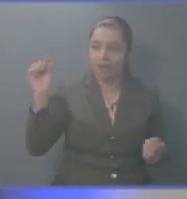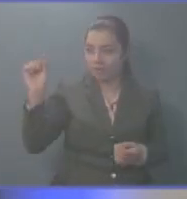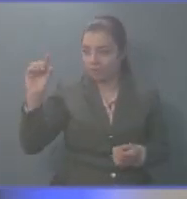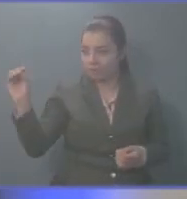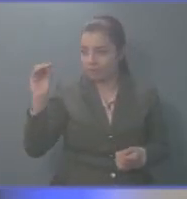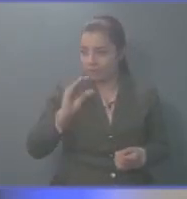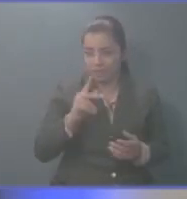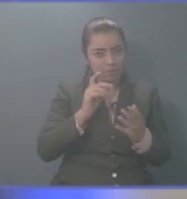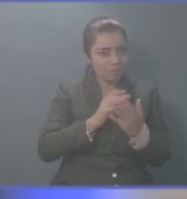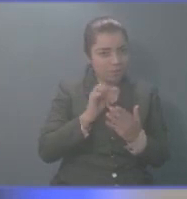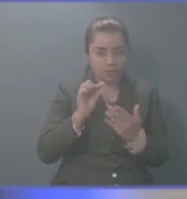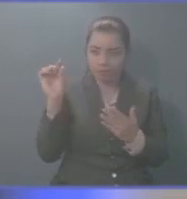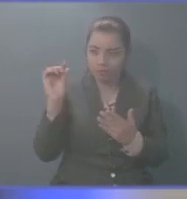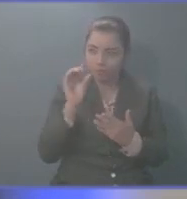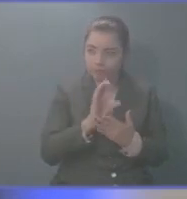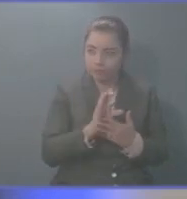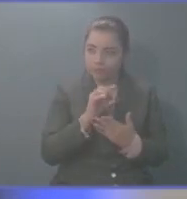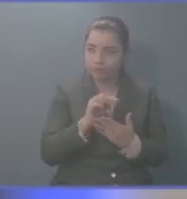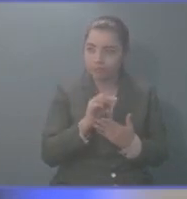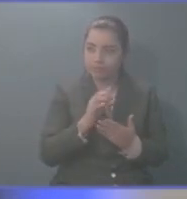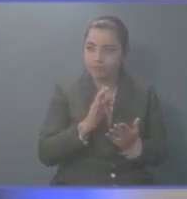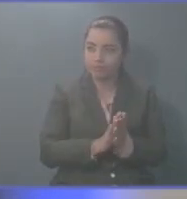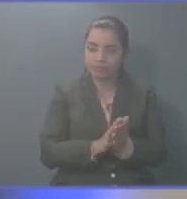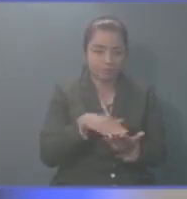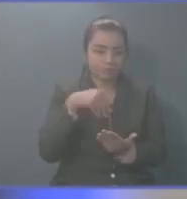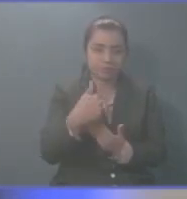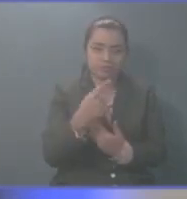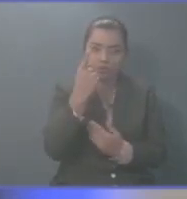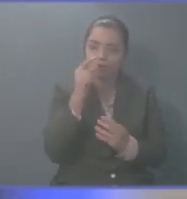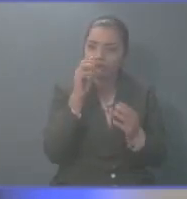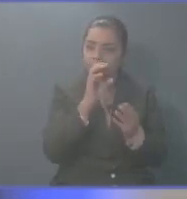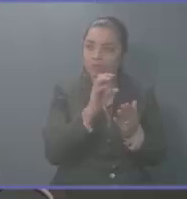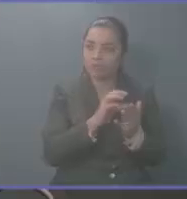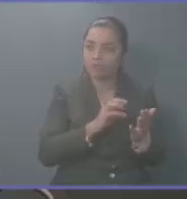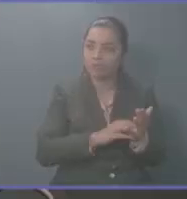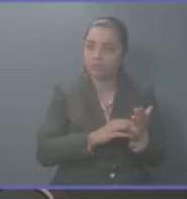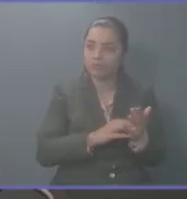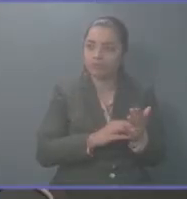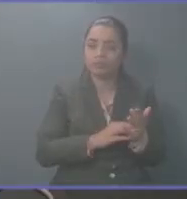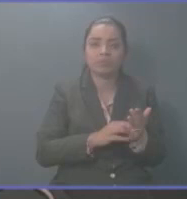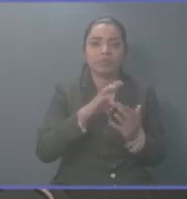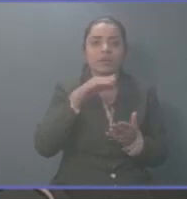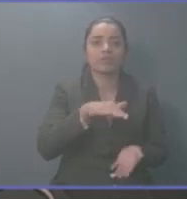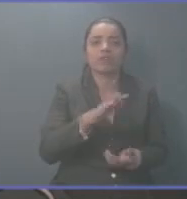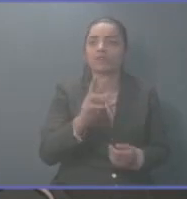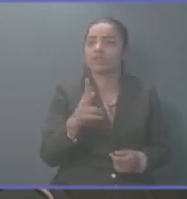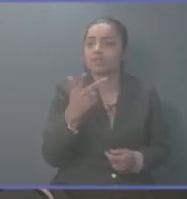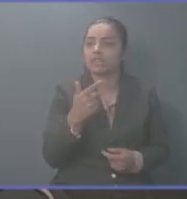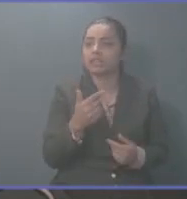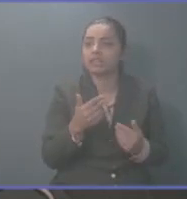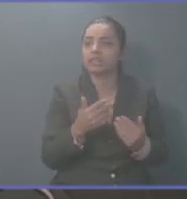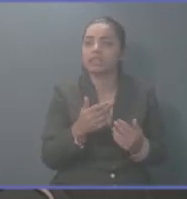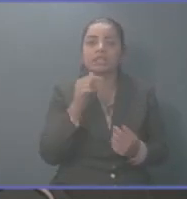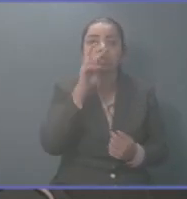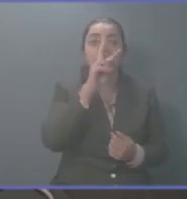3 del Plan Control Territorial, que acá lo tengo, y uno de sus componentes del préstamo de la fase 3, te habla